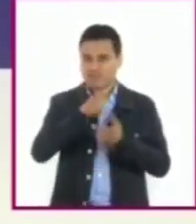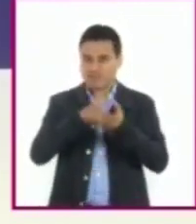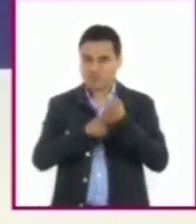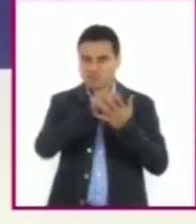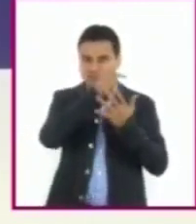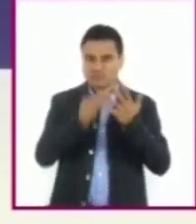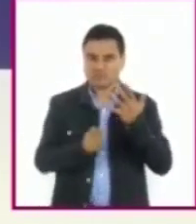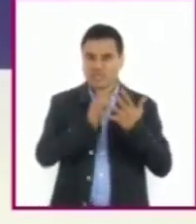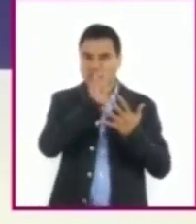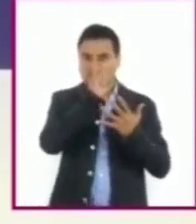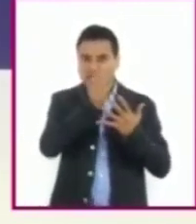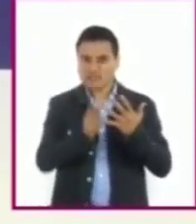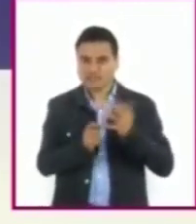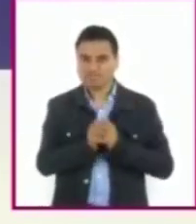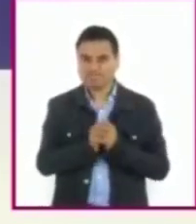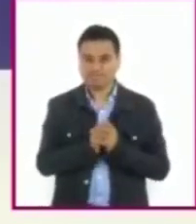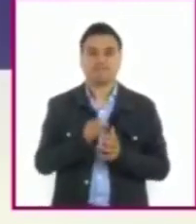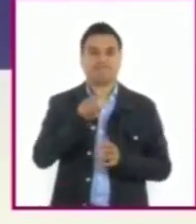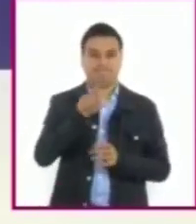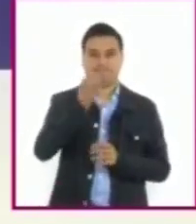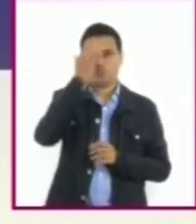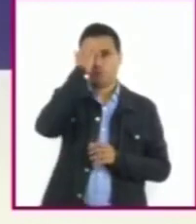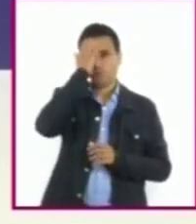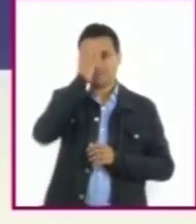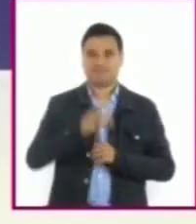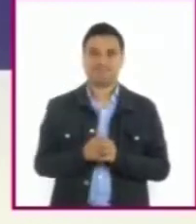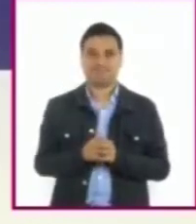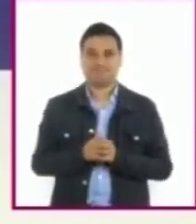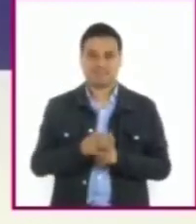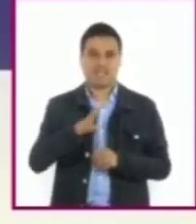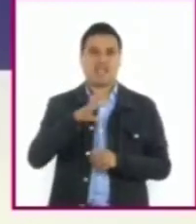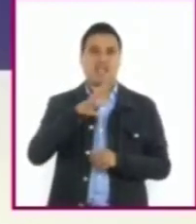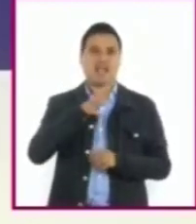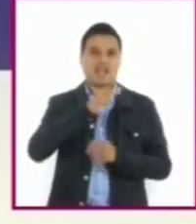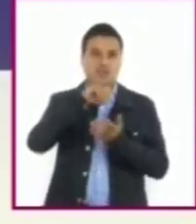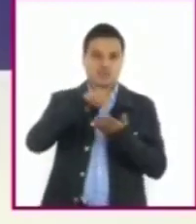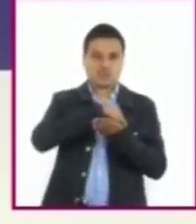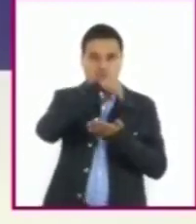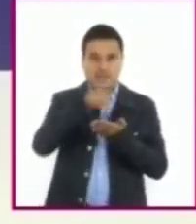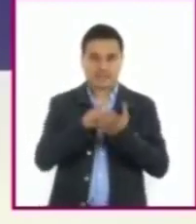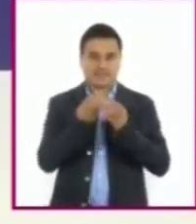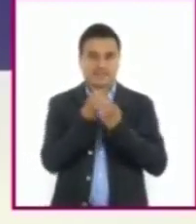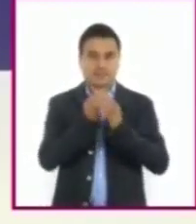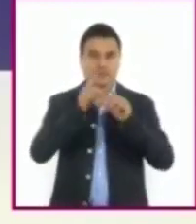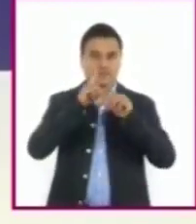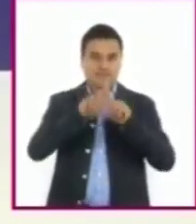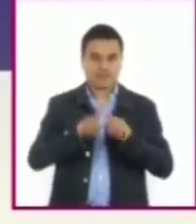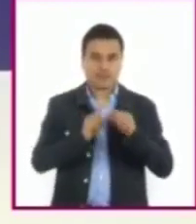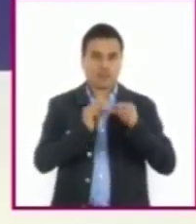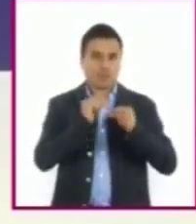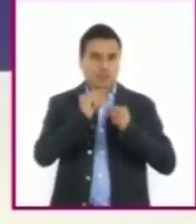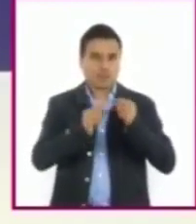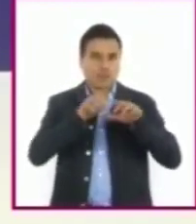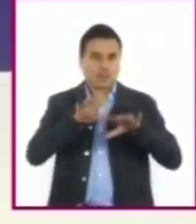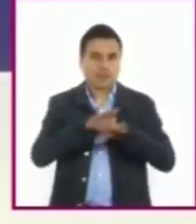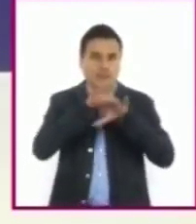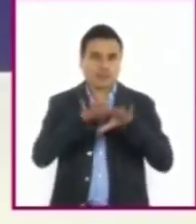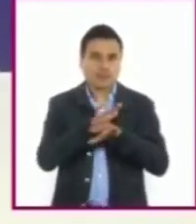elementos geográficos del lugar donde vives, sus diversos paisajes y las transformaciones que se han tenido en el tiempo.